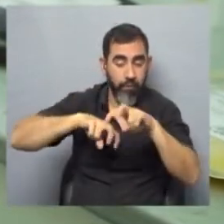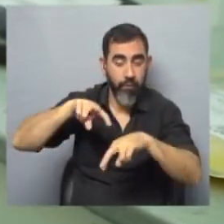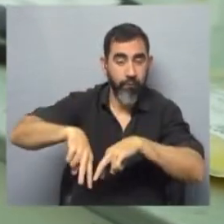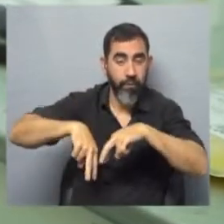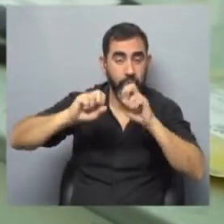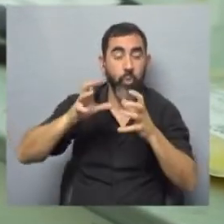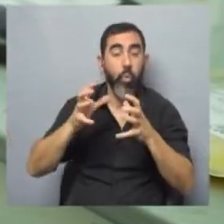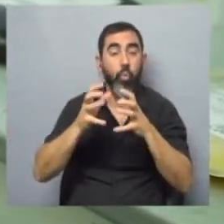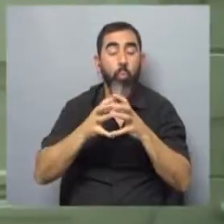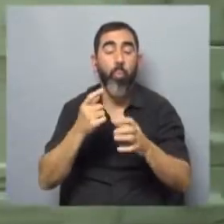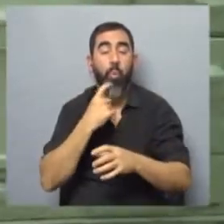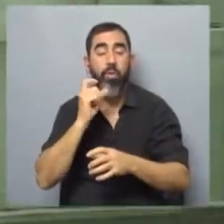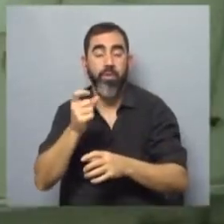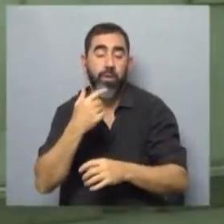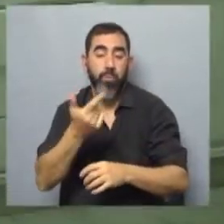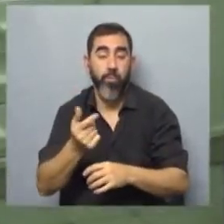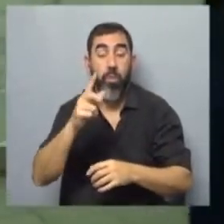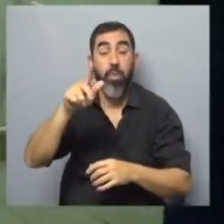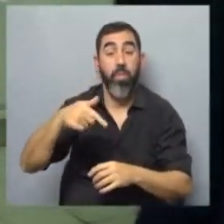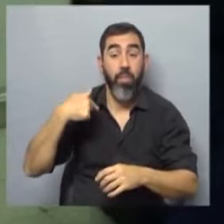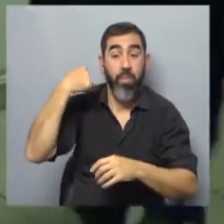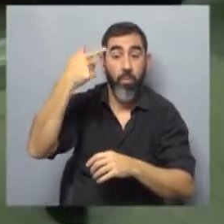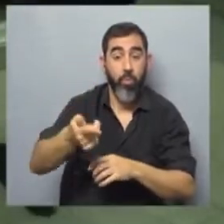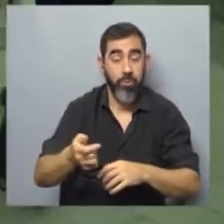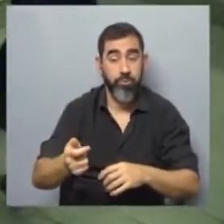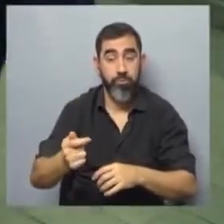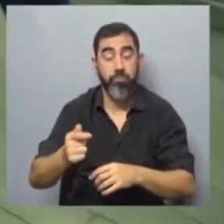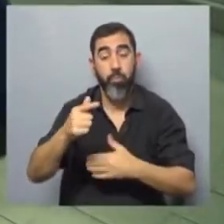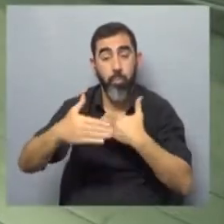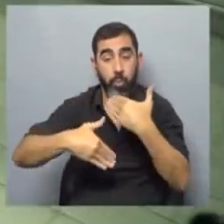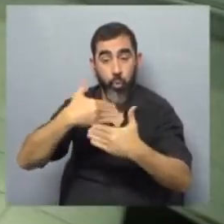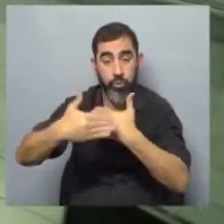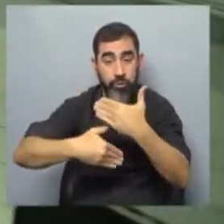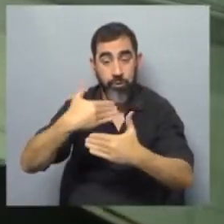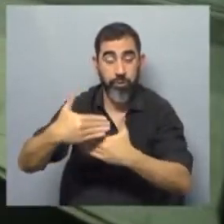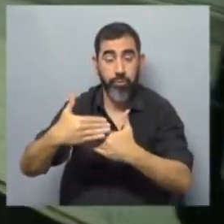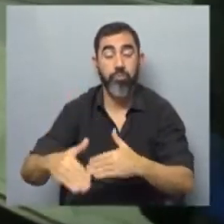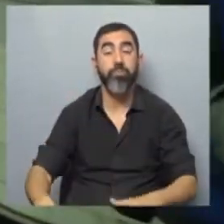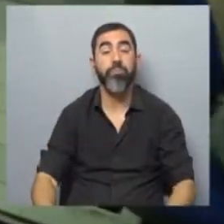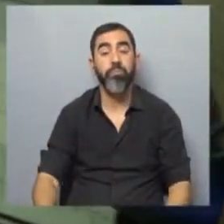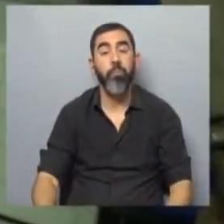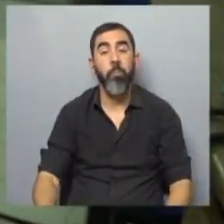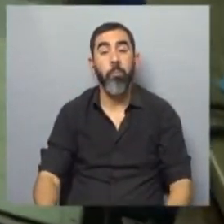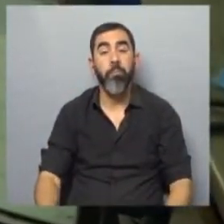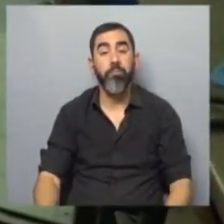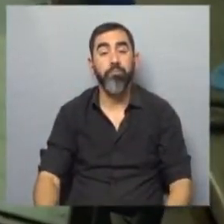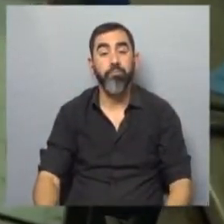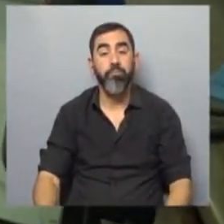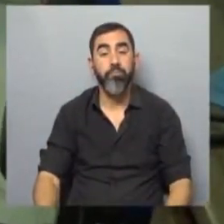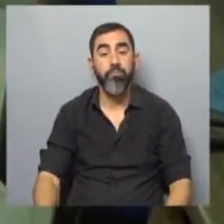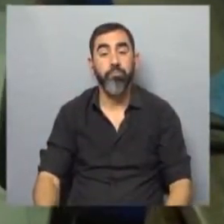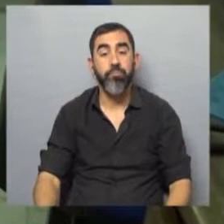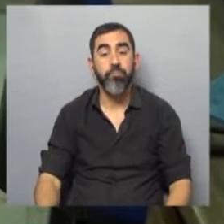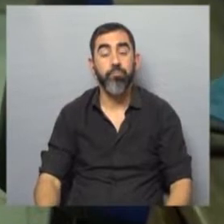parte de grupos sanguíneos en ese caso. Posterior a todo este proceso o ruta, como le llamamos, todo eso